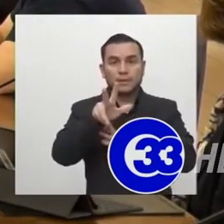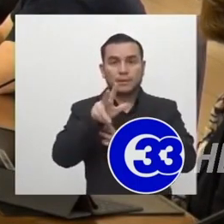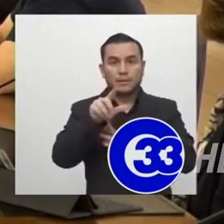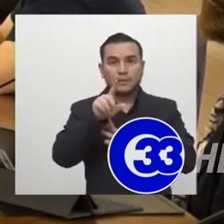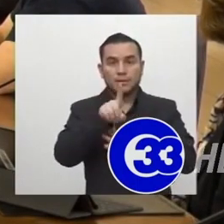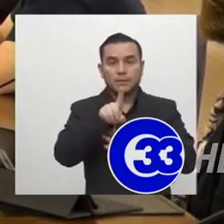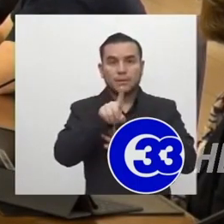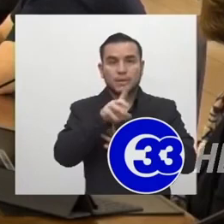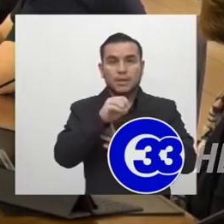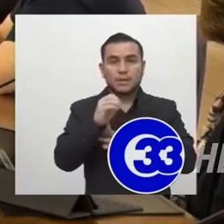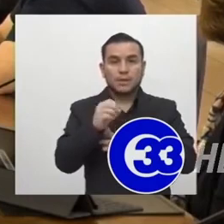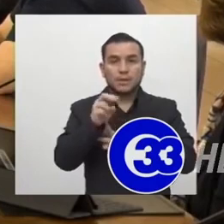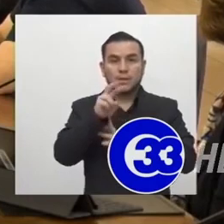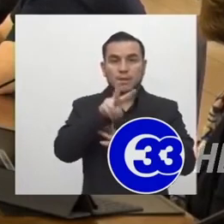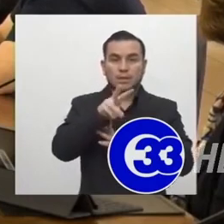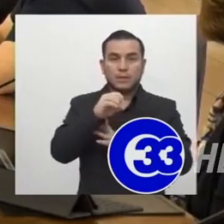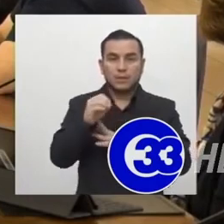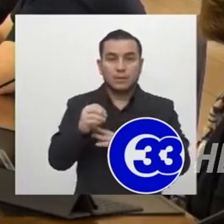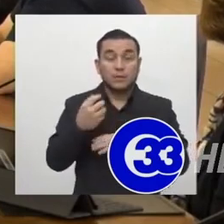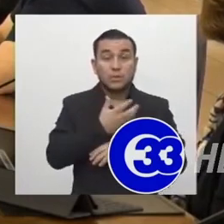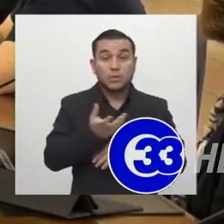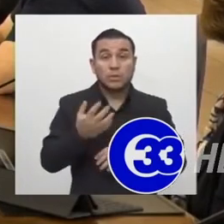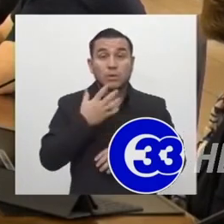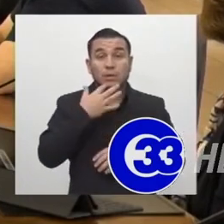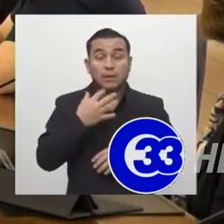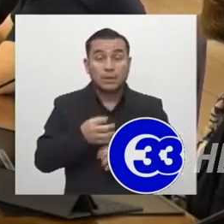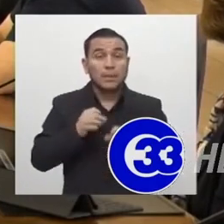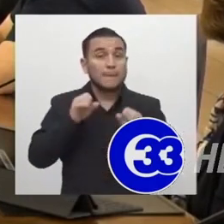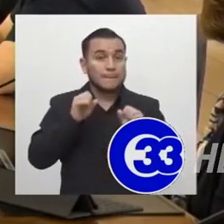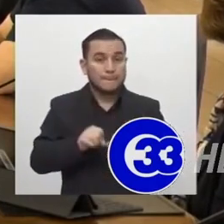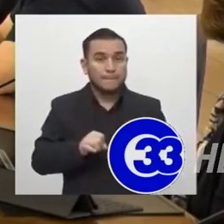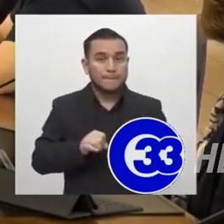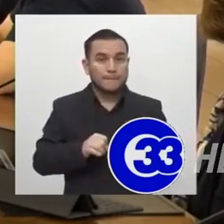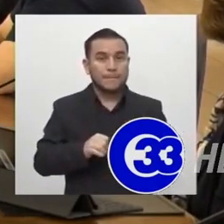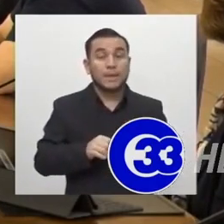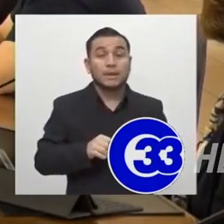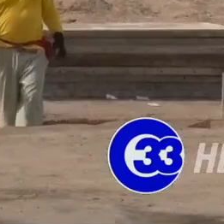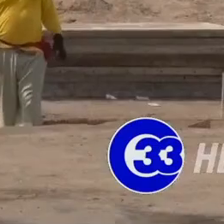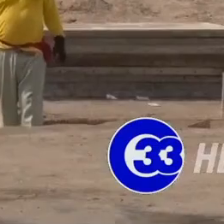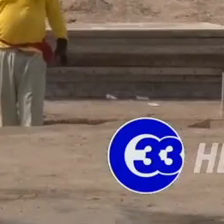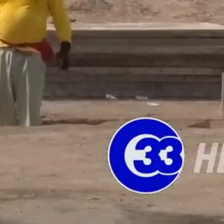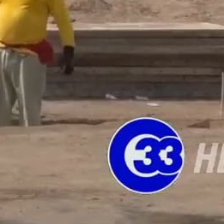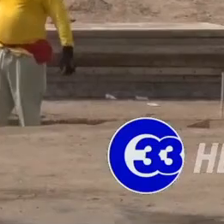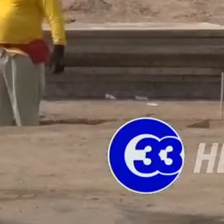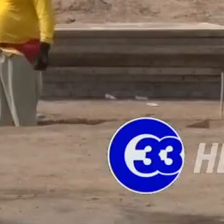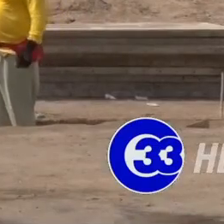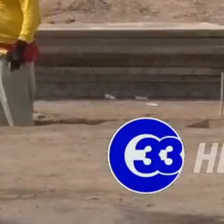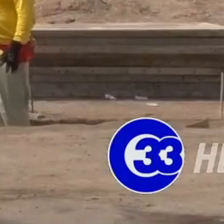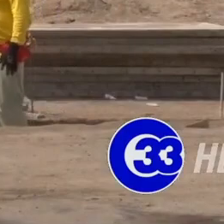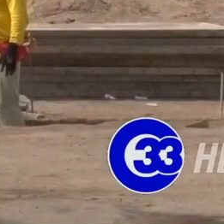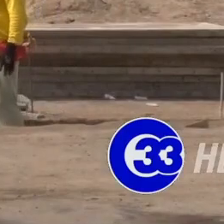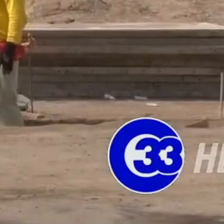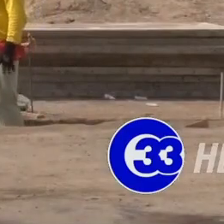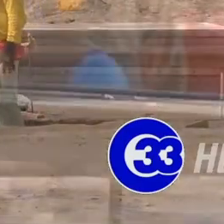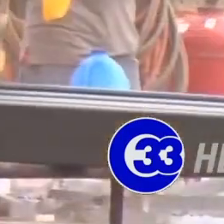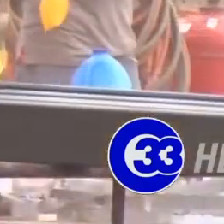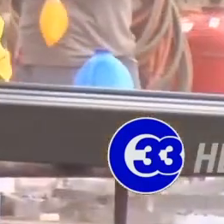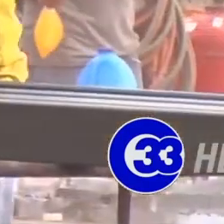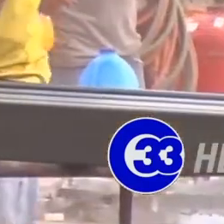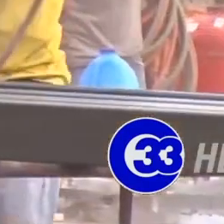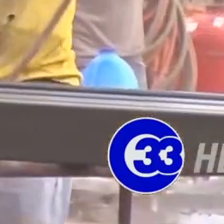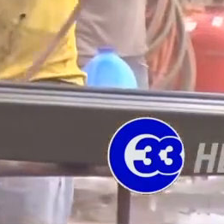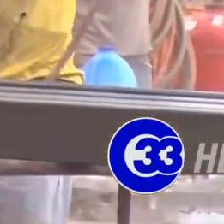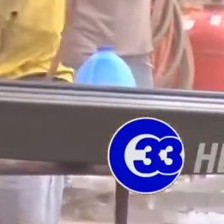camas de cuidados intermedios y 200 unidades de clientes intensivos más para llegar a mil bukele e